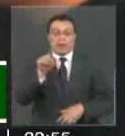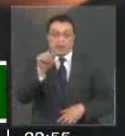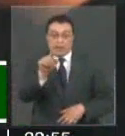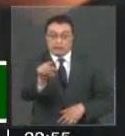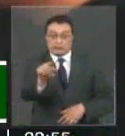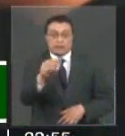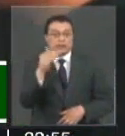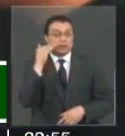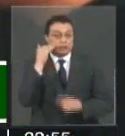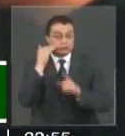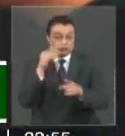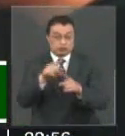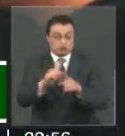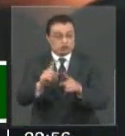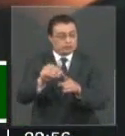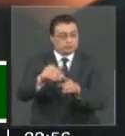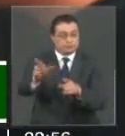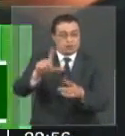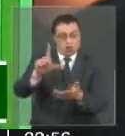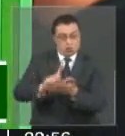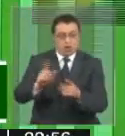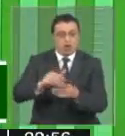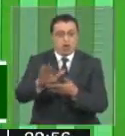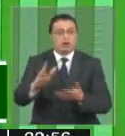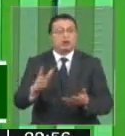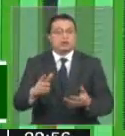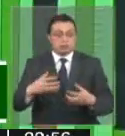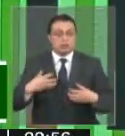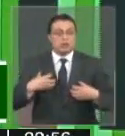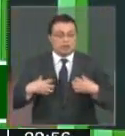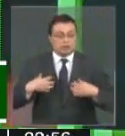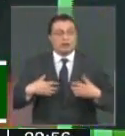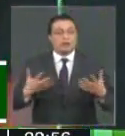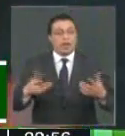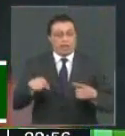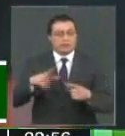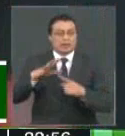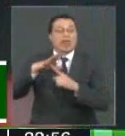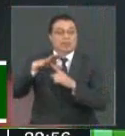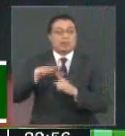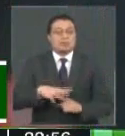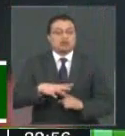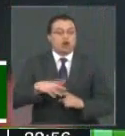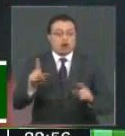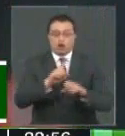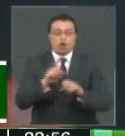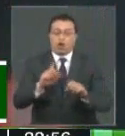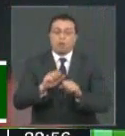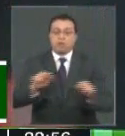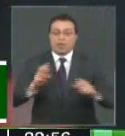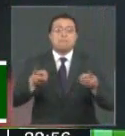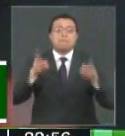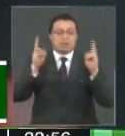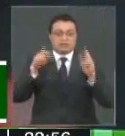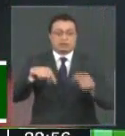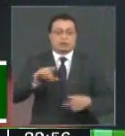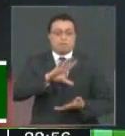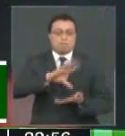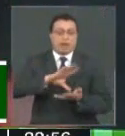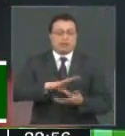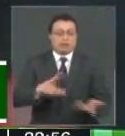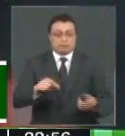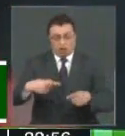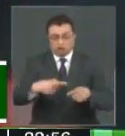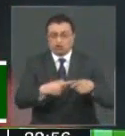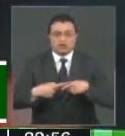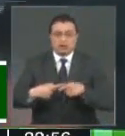ese de sus hijos, este lugar no es? Eso es algo que no nos podemos permitir como país, porque eso no es